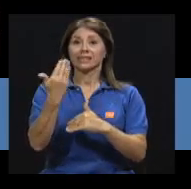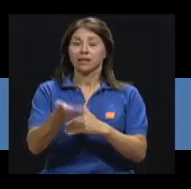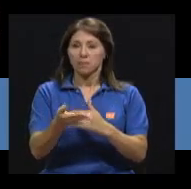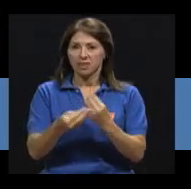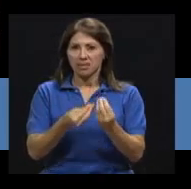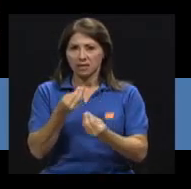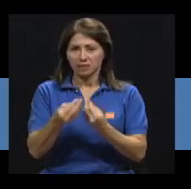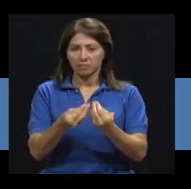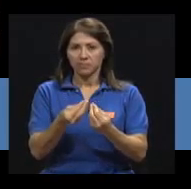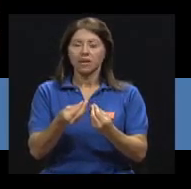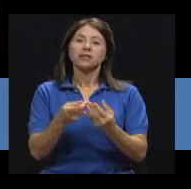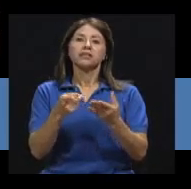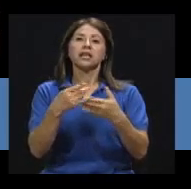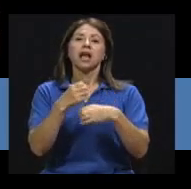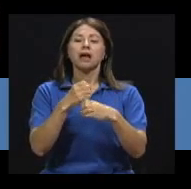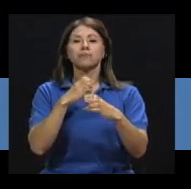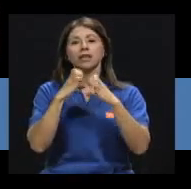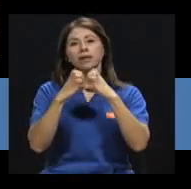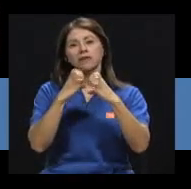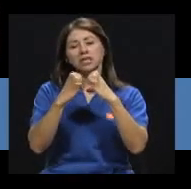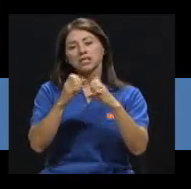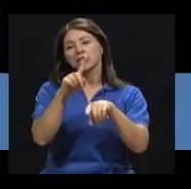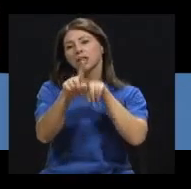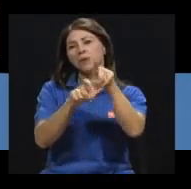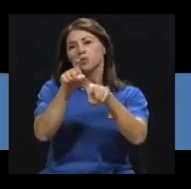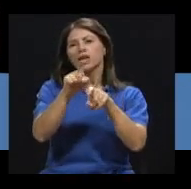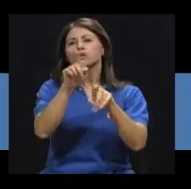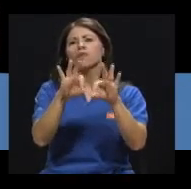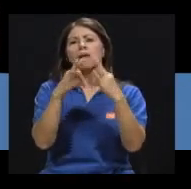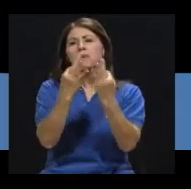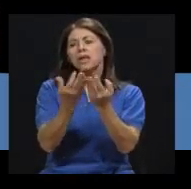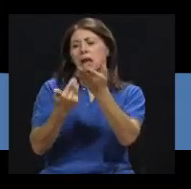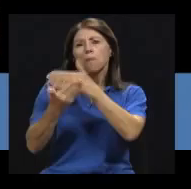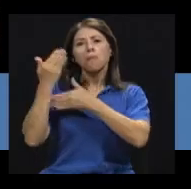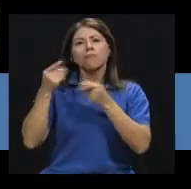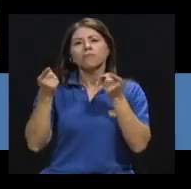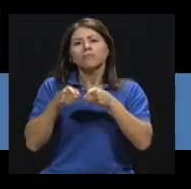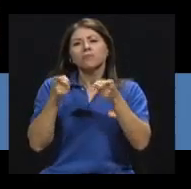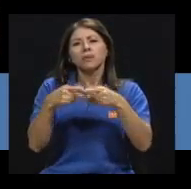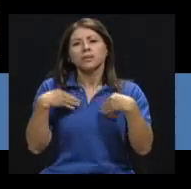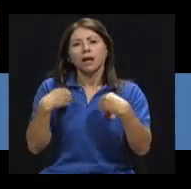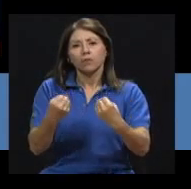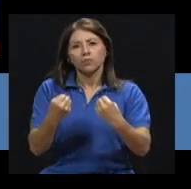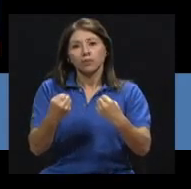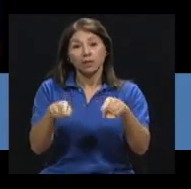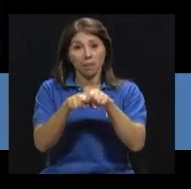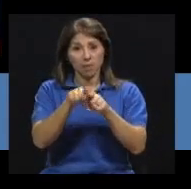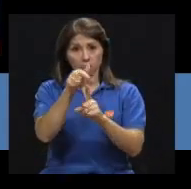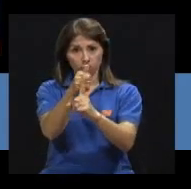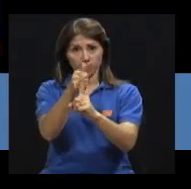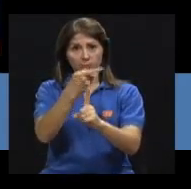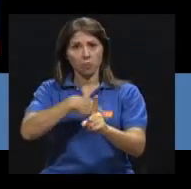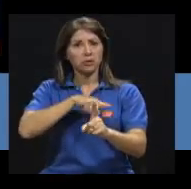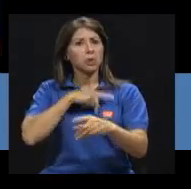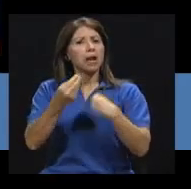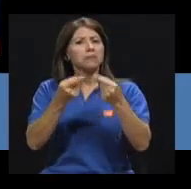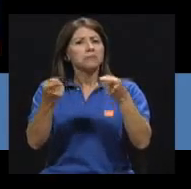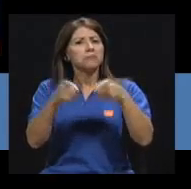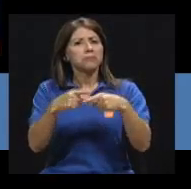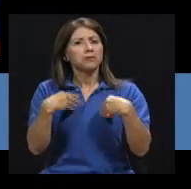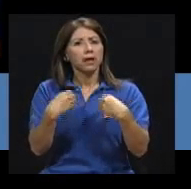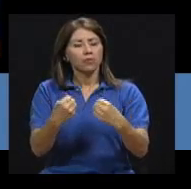Seguidamente se le aplicará una entrevista sobre antecedentes familiares y personales de salud. Es necesario que